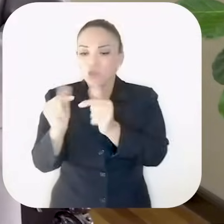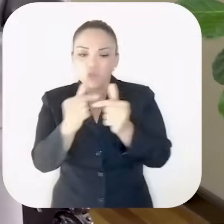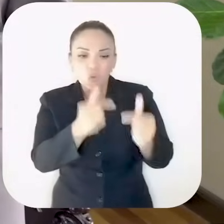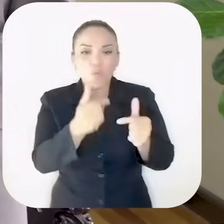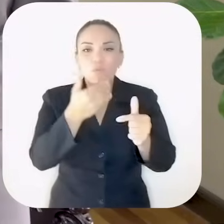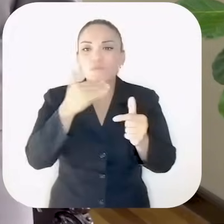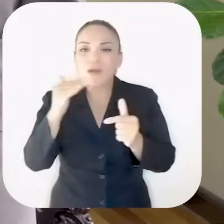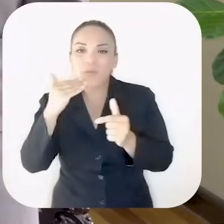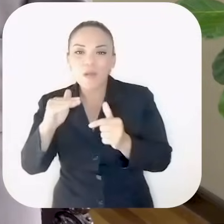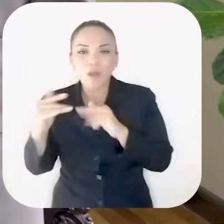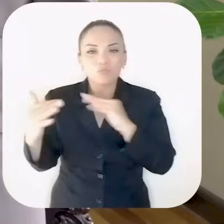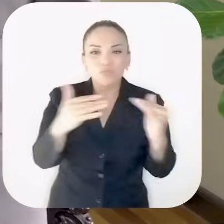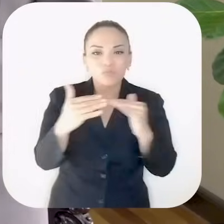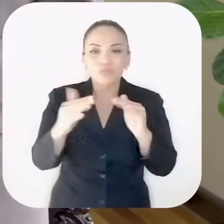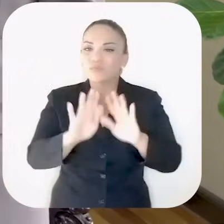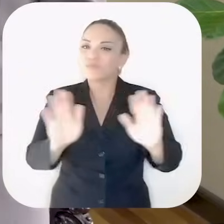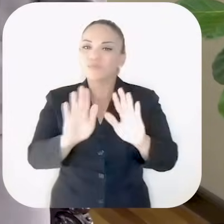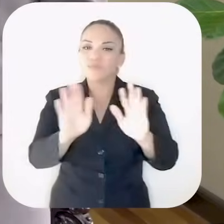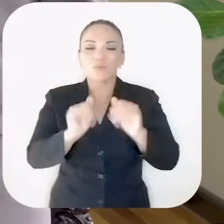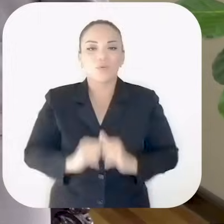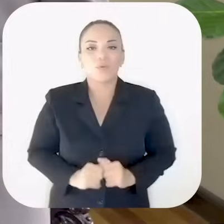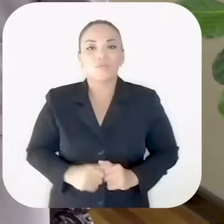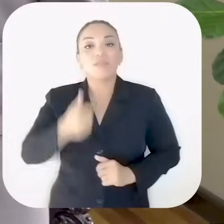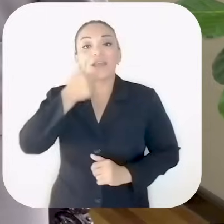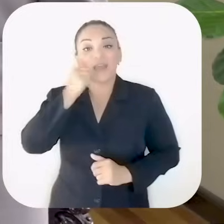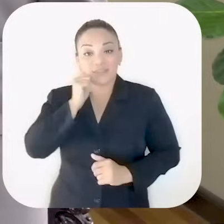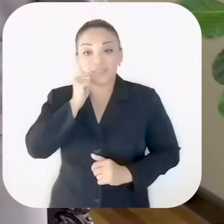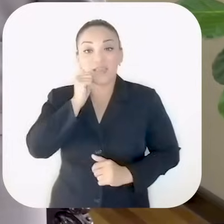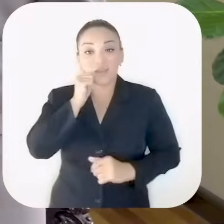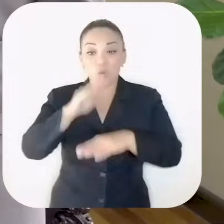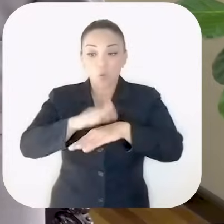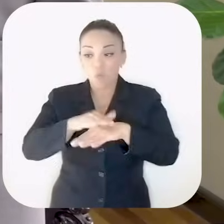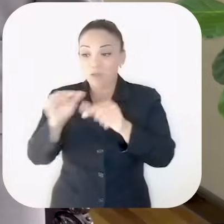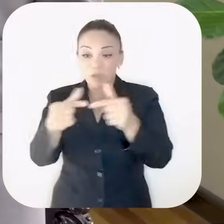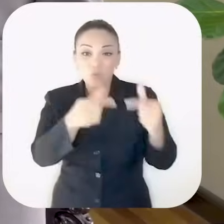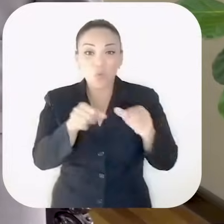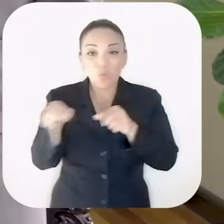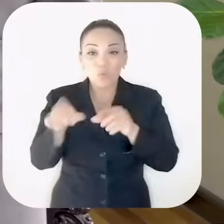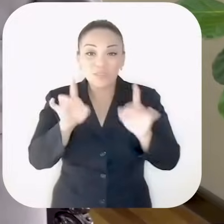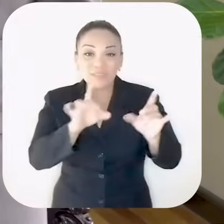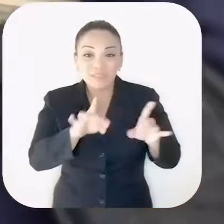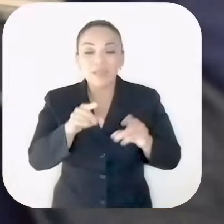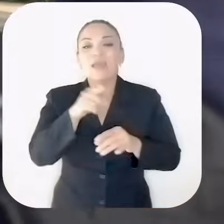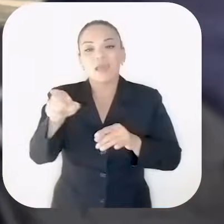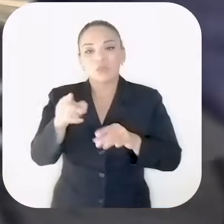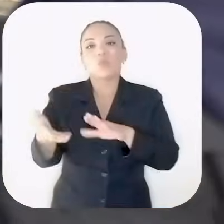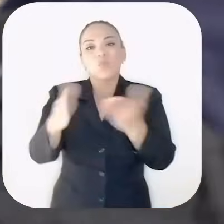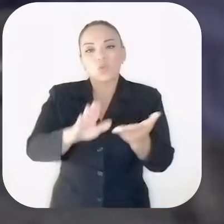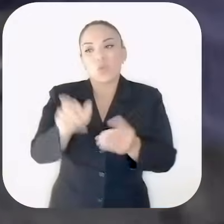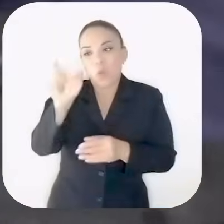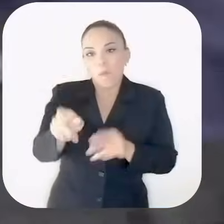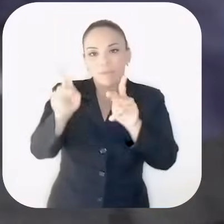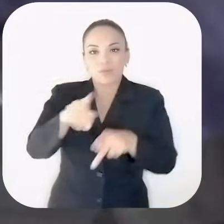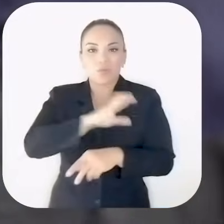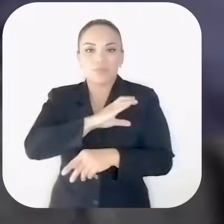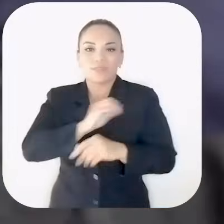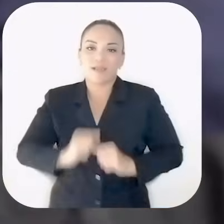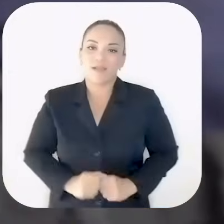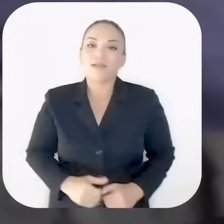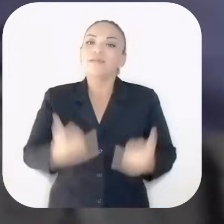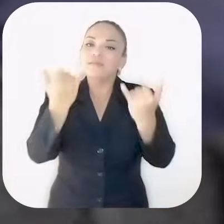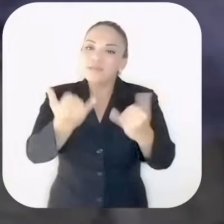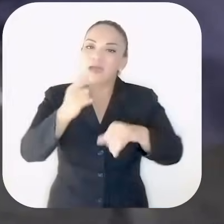organizado que ayer nos causó una pérdida fuera de esas bandas. Es hora de